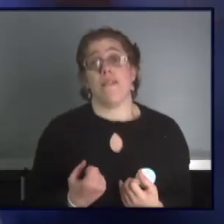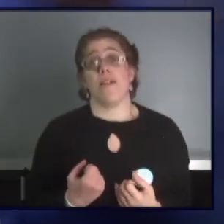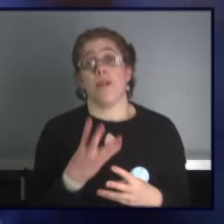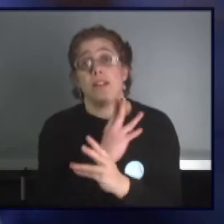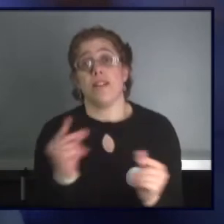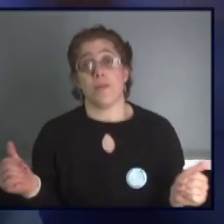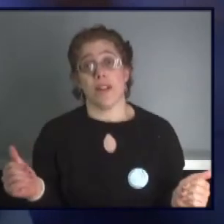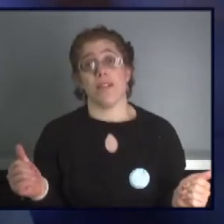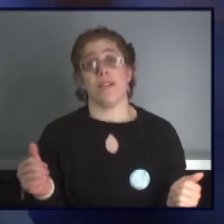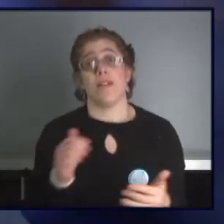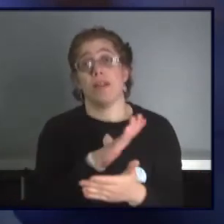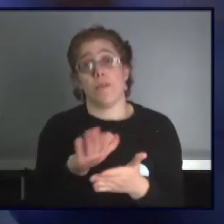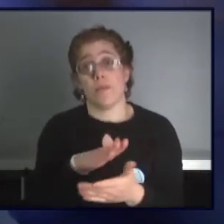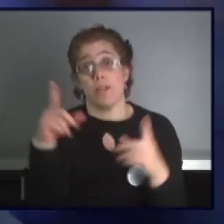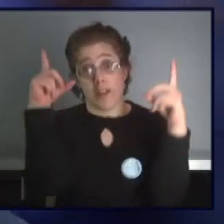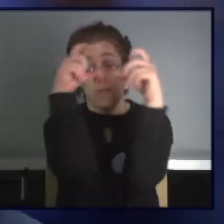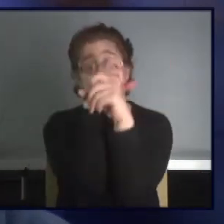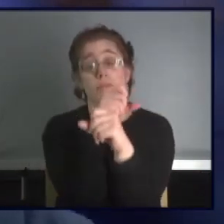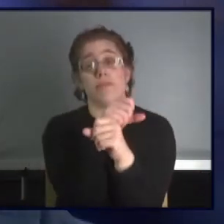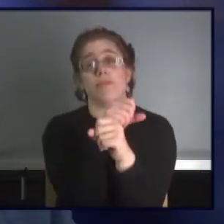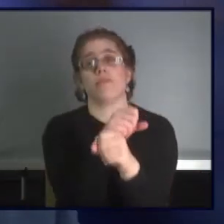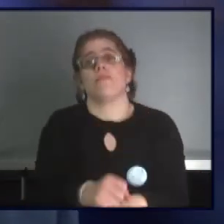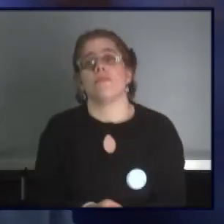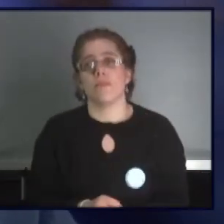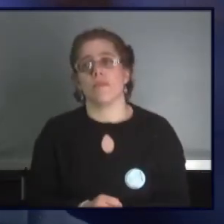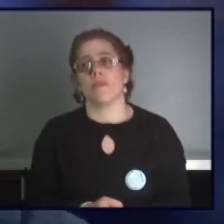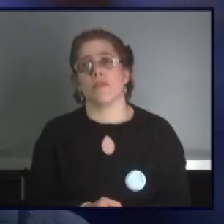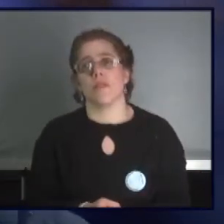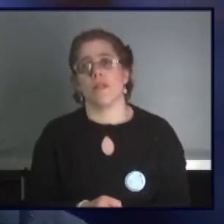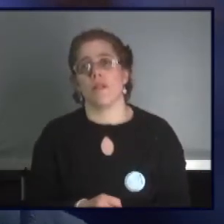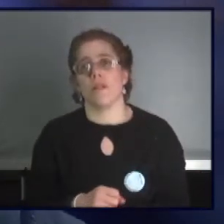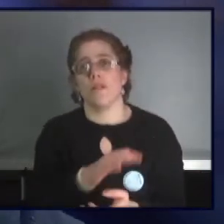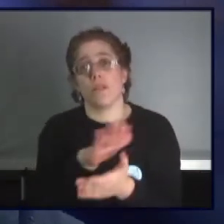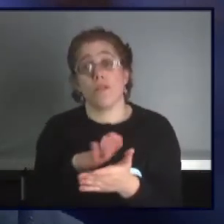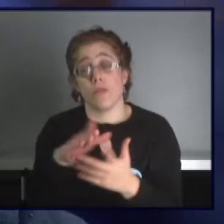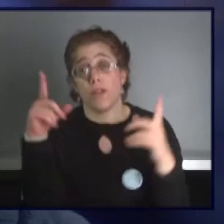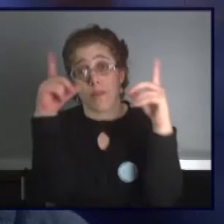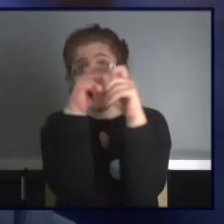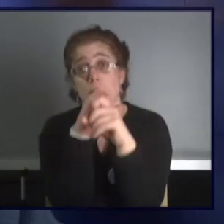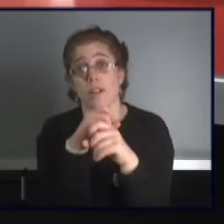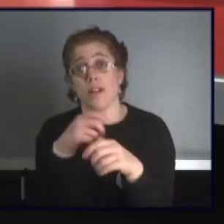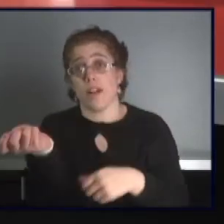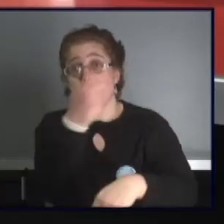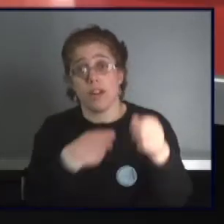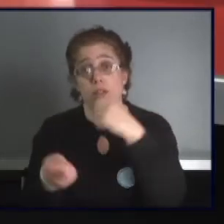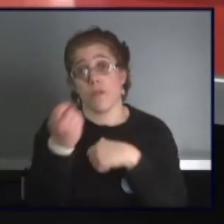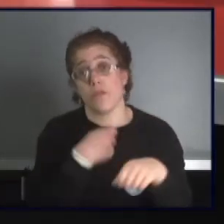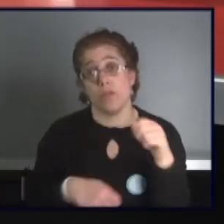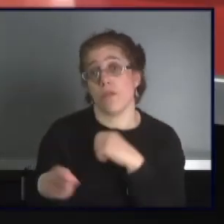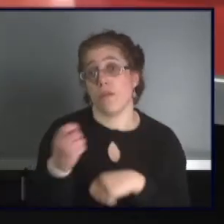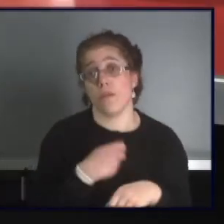legalizar su situación de resolver los problemas los negocios inmobiliarios